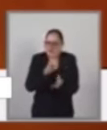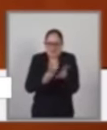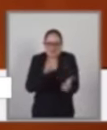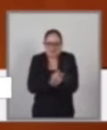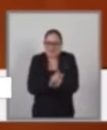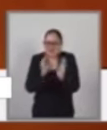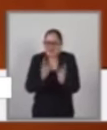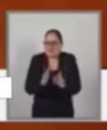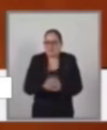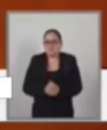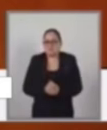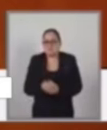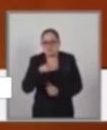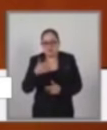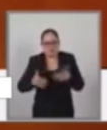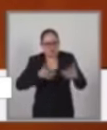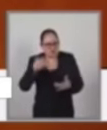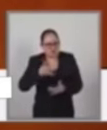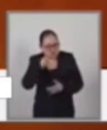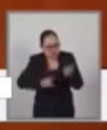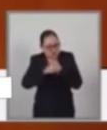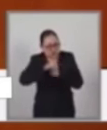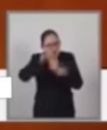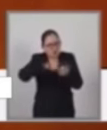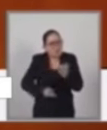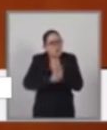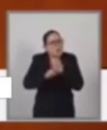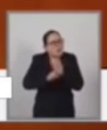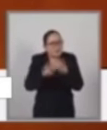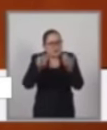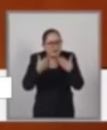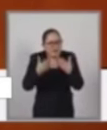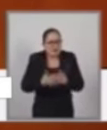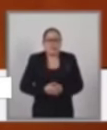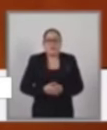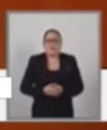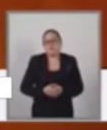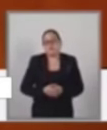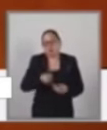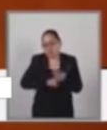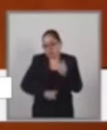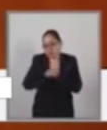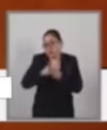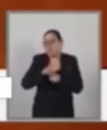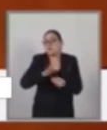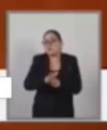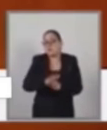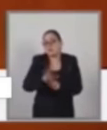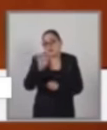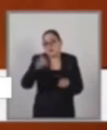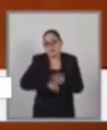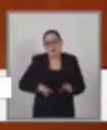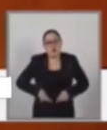discursos para la raza, son discursos para el pueblo, son discursos para la multitud, pero la